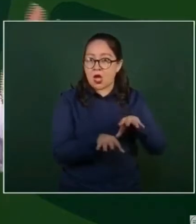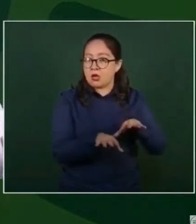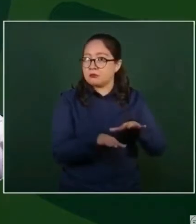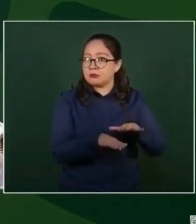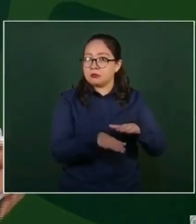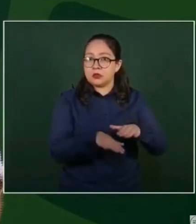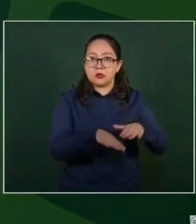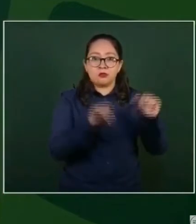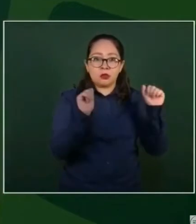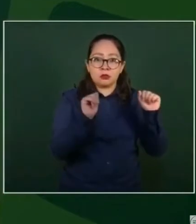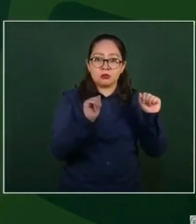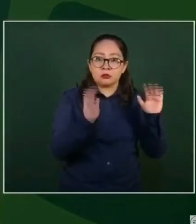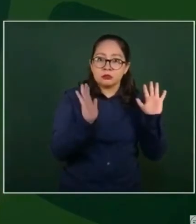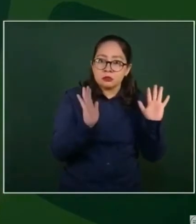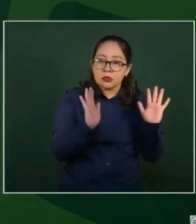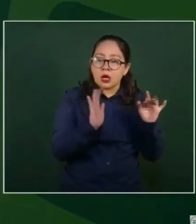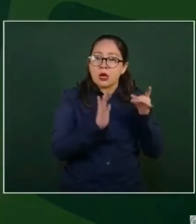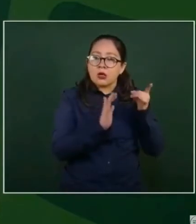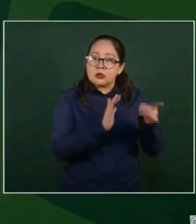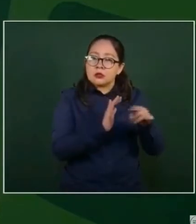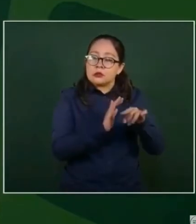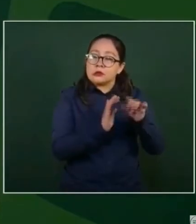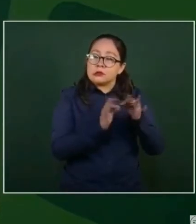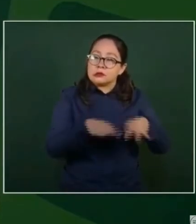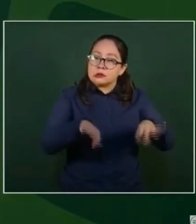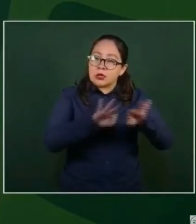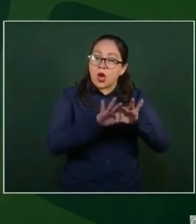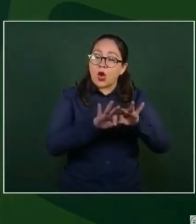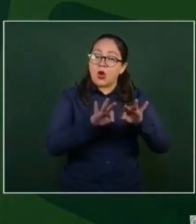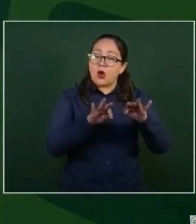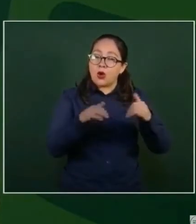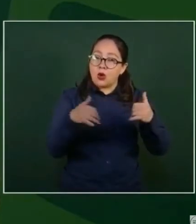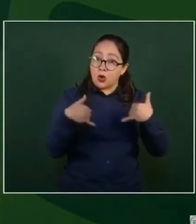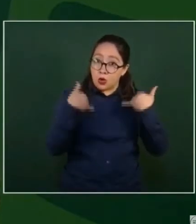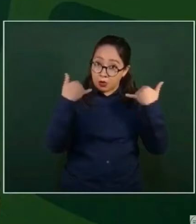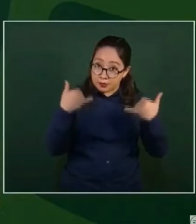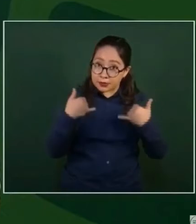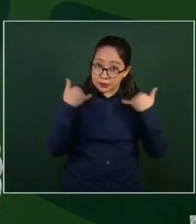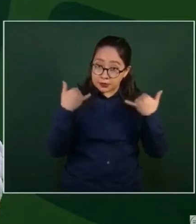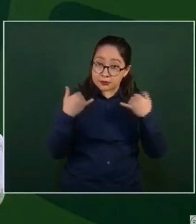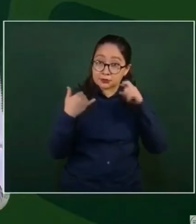Para los jóvenes es importante que sepan